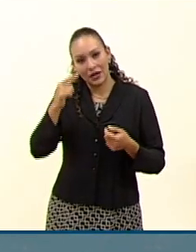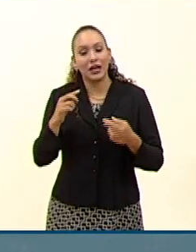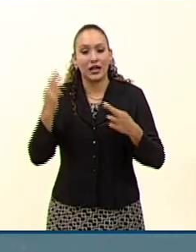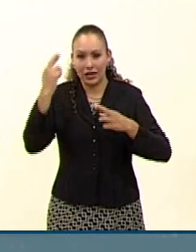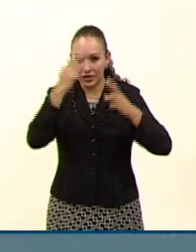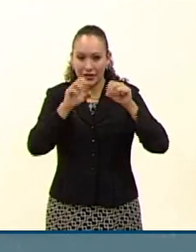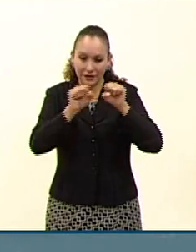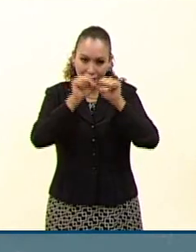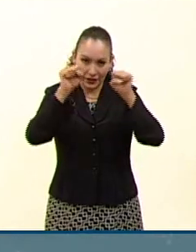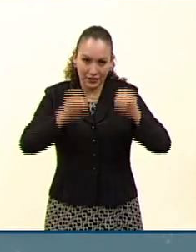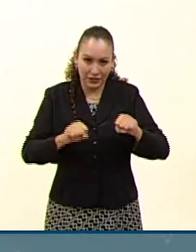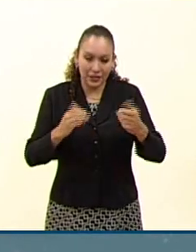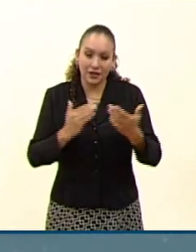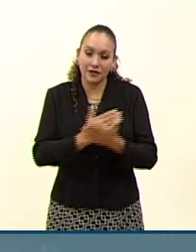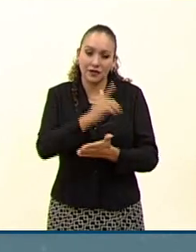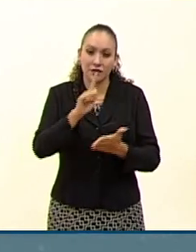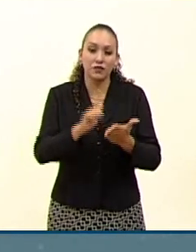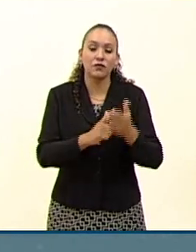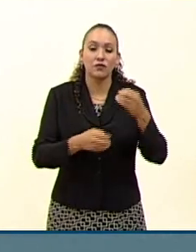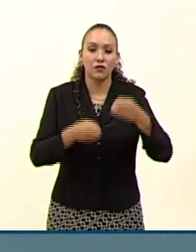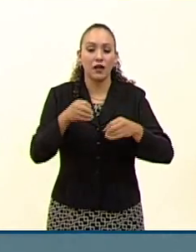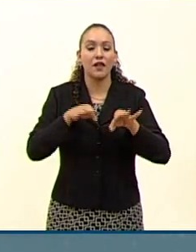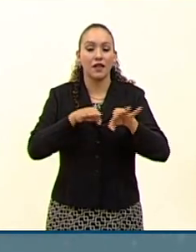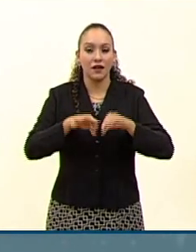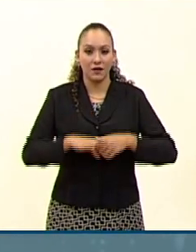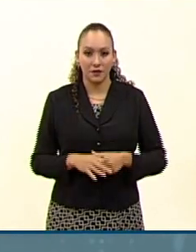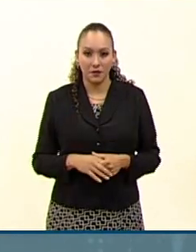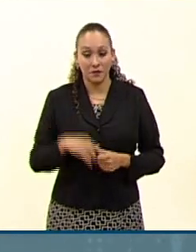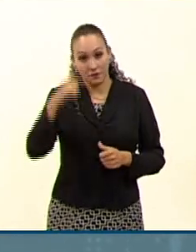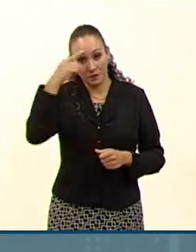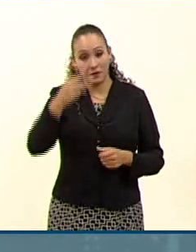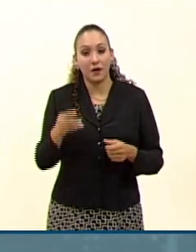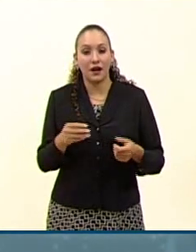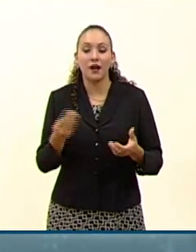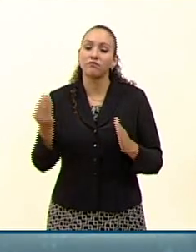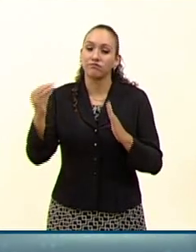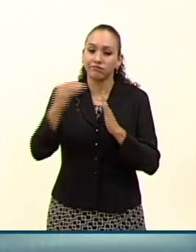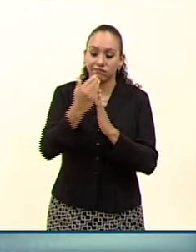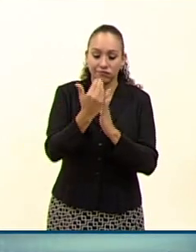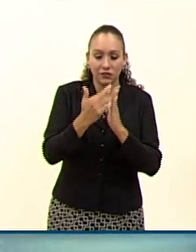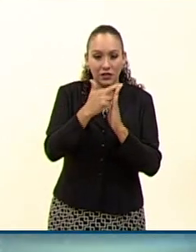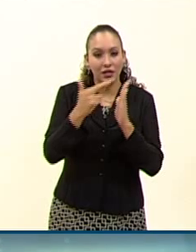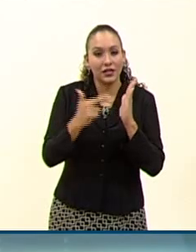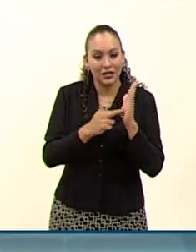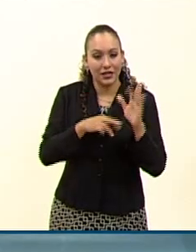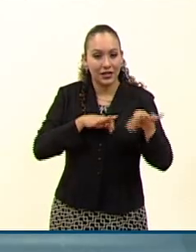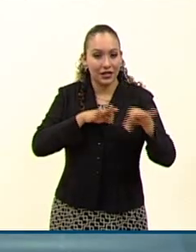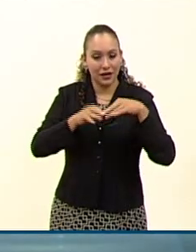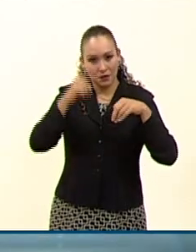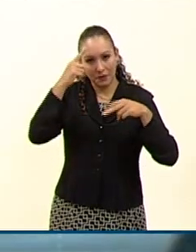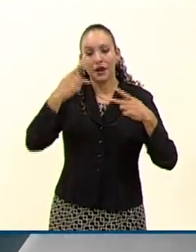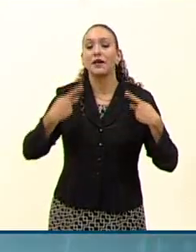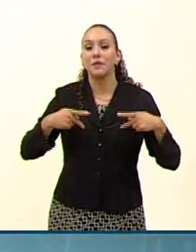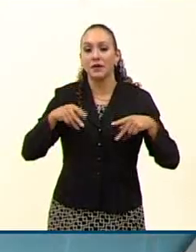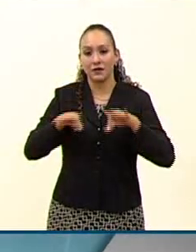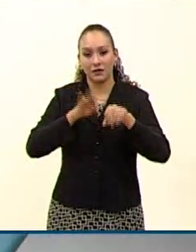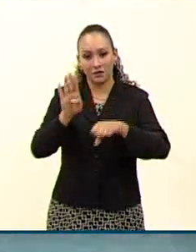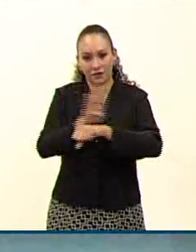del Sistema de Justicia Laboral, a fin de mejorar la política laboral en beneficio de las y los trabajadores.